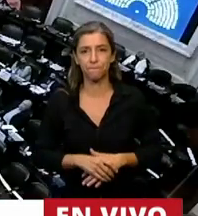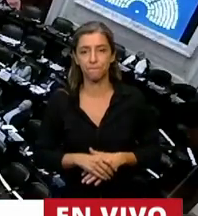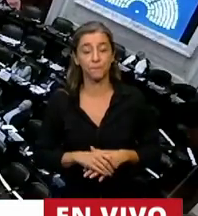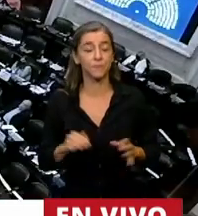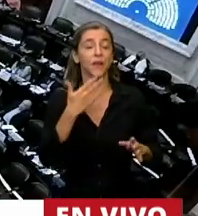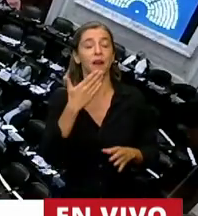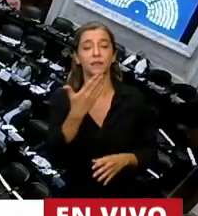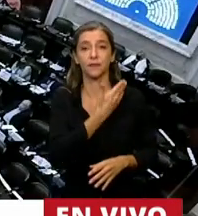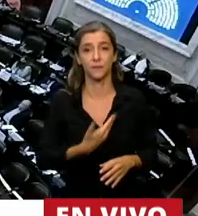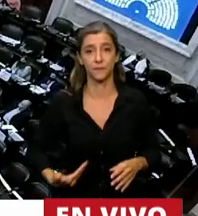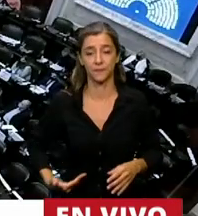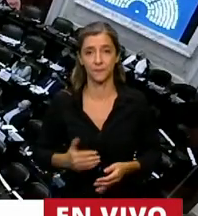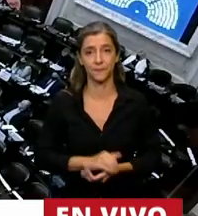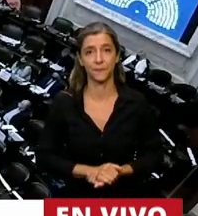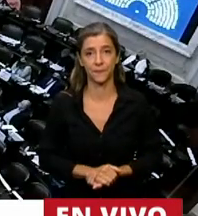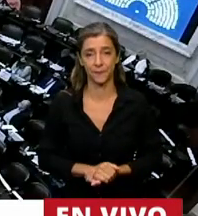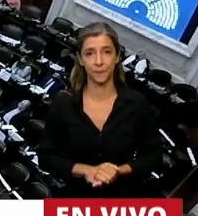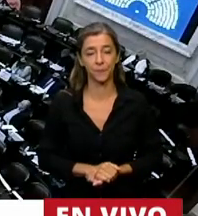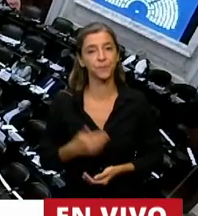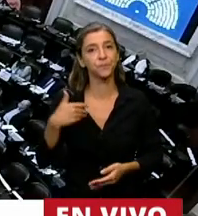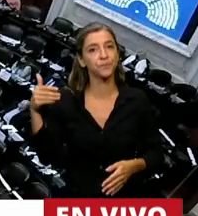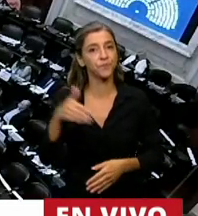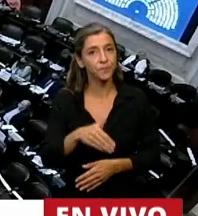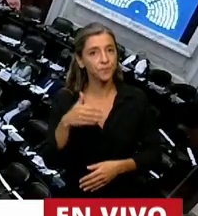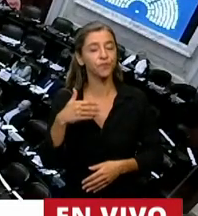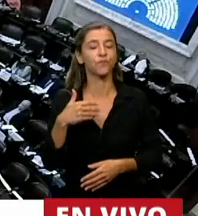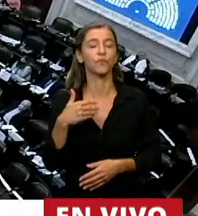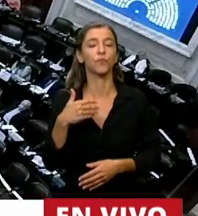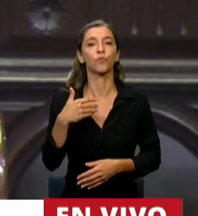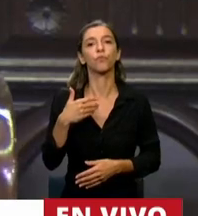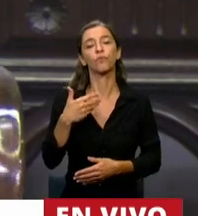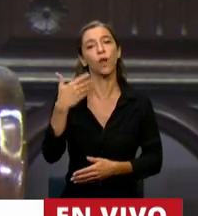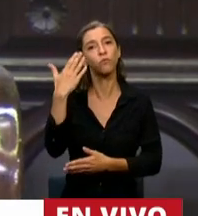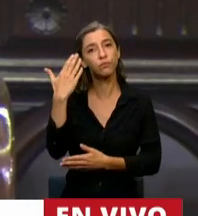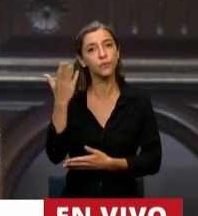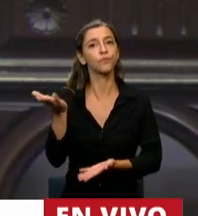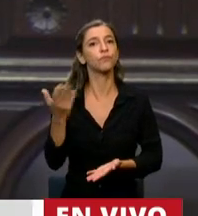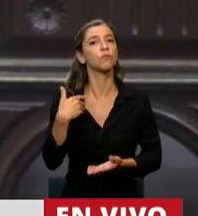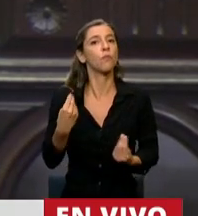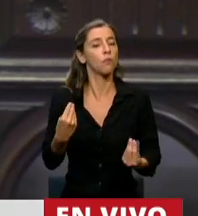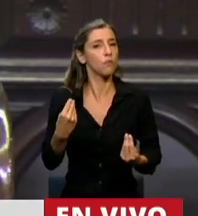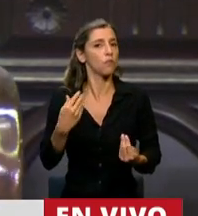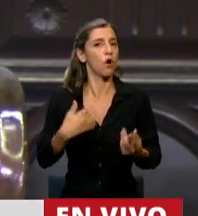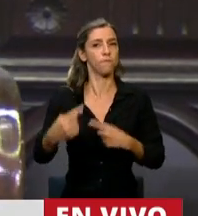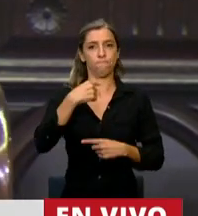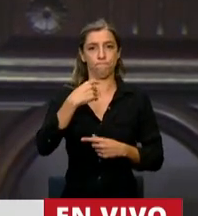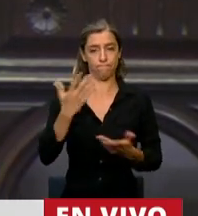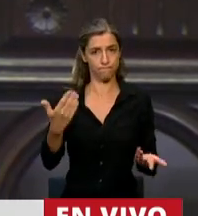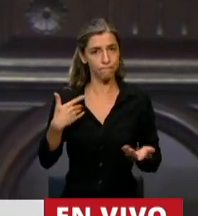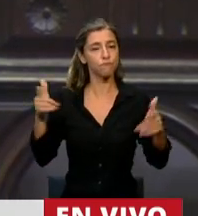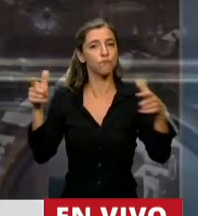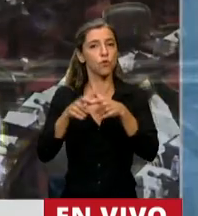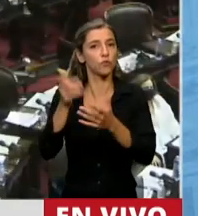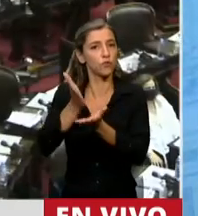Gracias, Presidenta. Vengo a plantear una cuestión de privilegio al verme afectado como miembro de la Comisión de Derechos